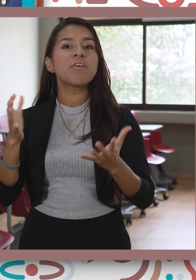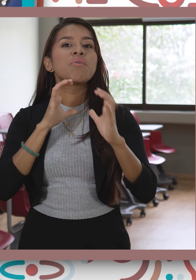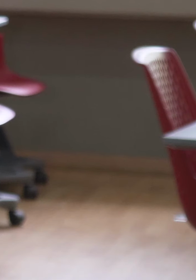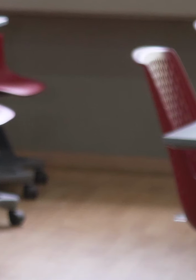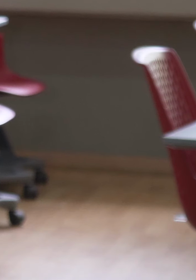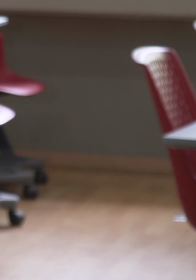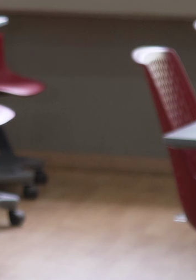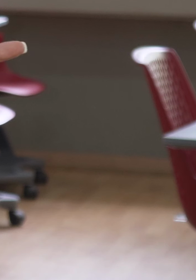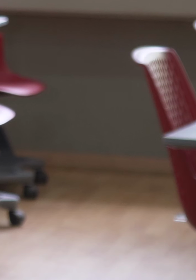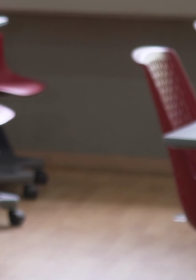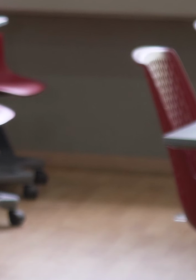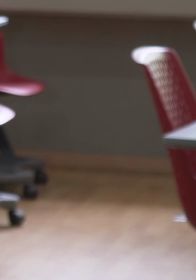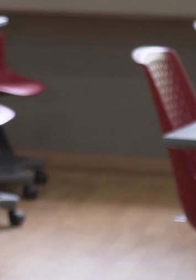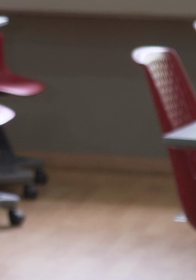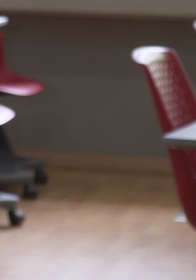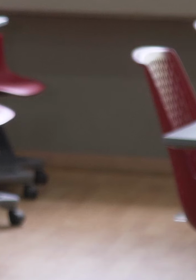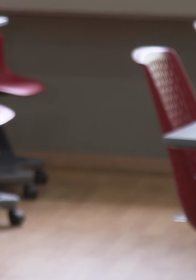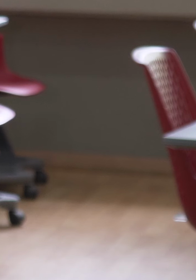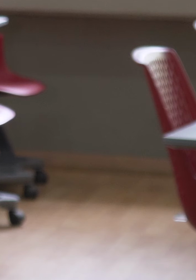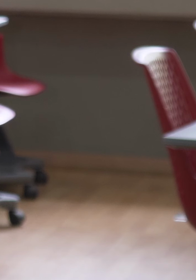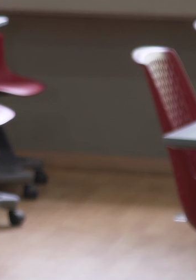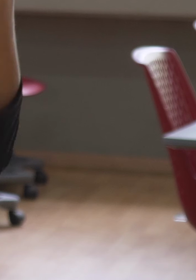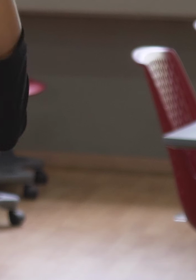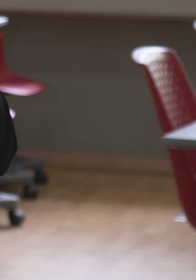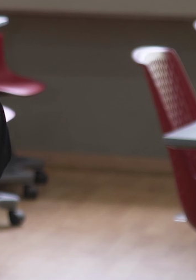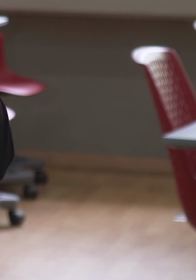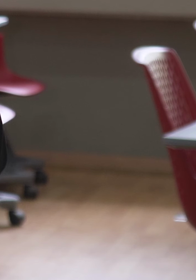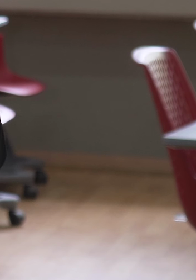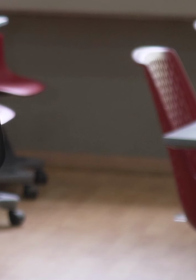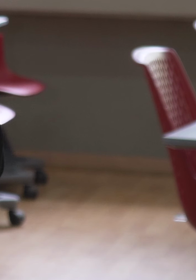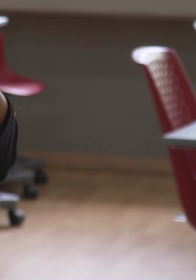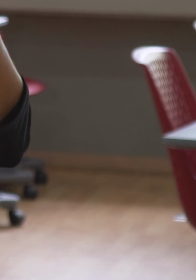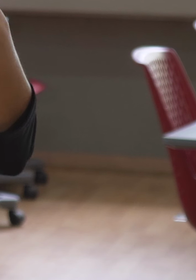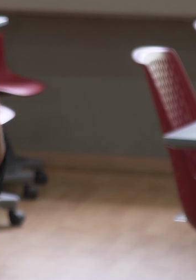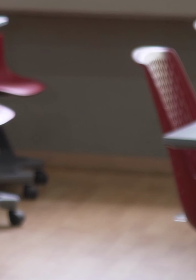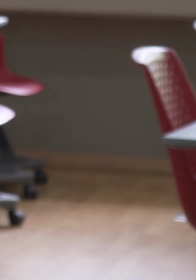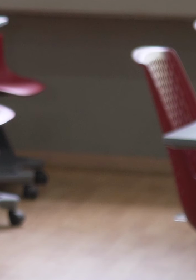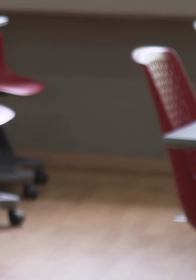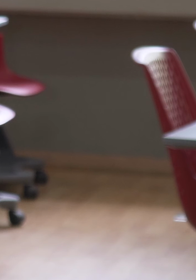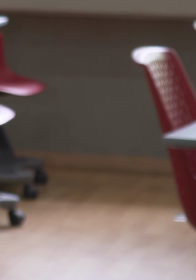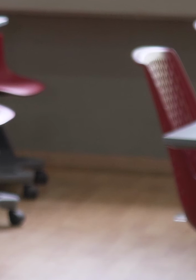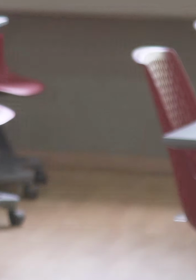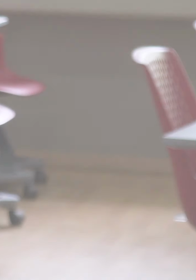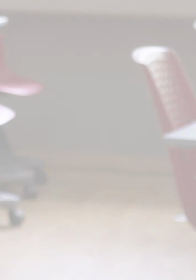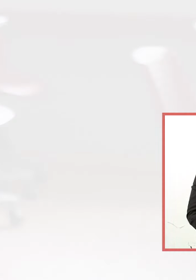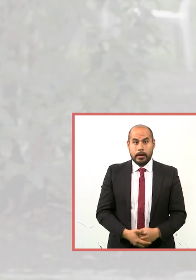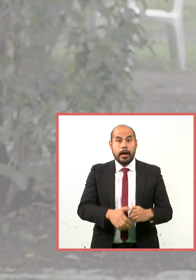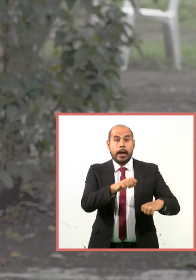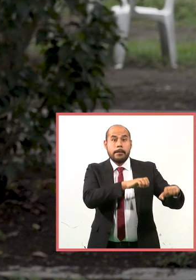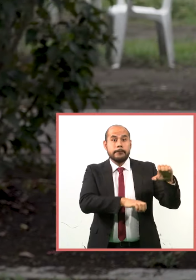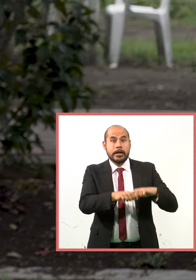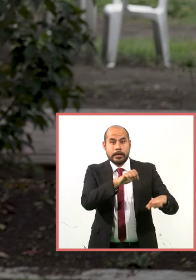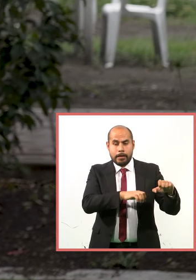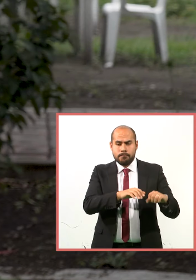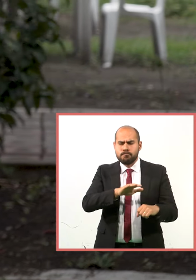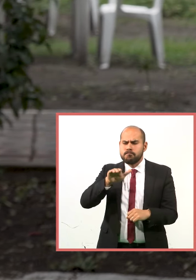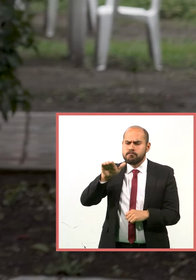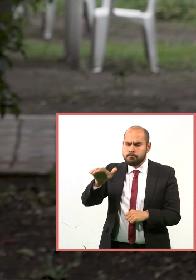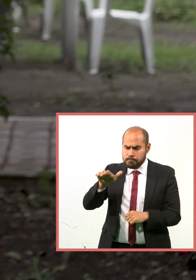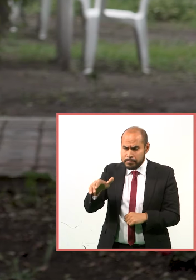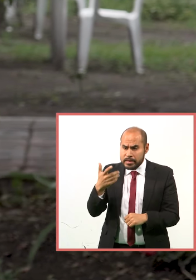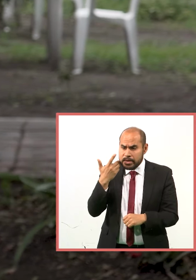ellos, y esa es mi parte favorita, que me aceptan a mí, y esa es una verdadera unión. Las empresas,